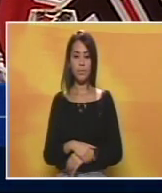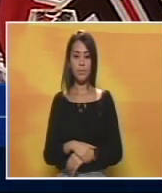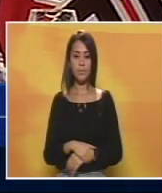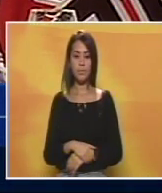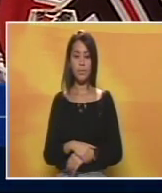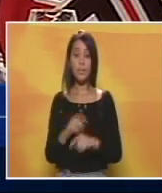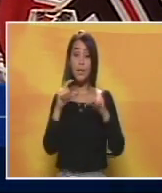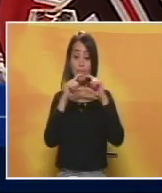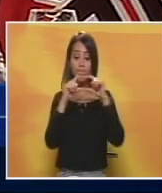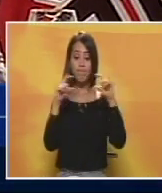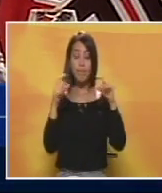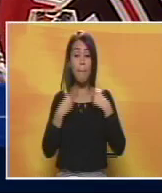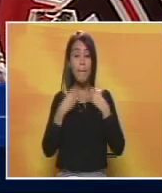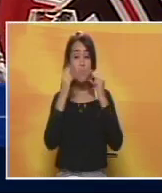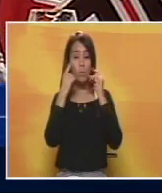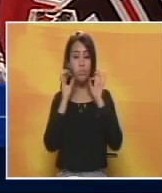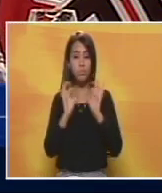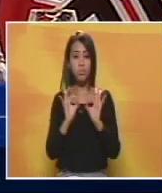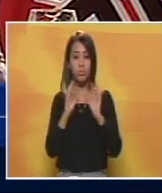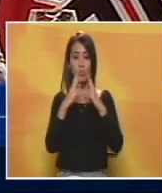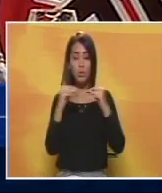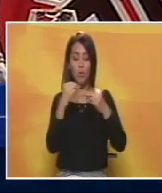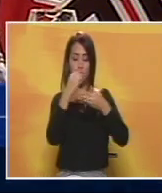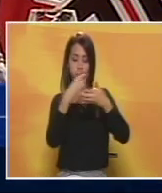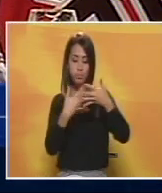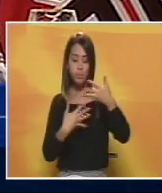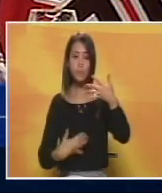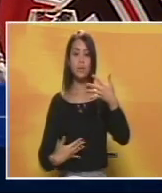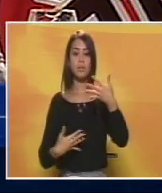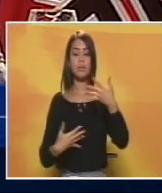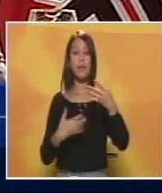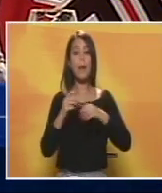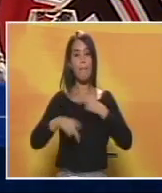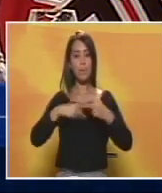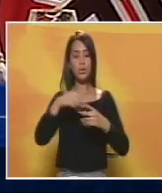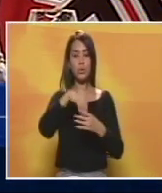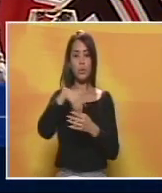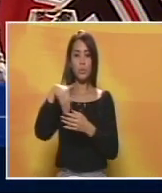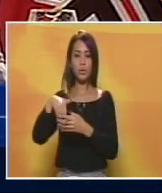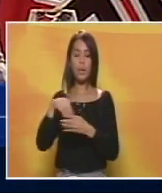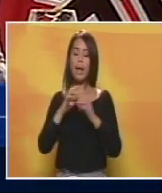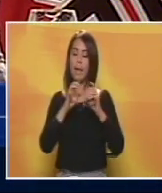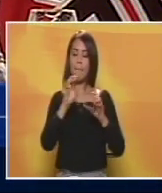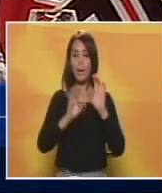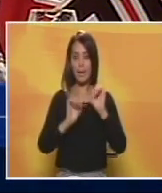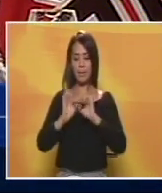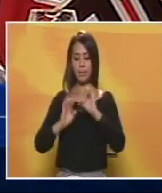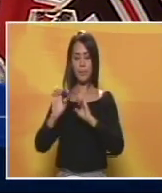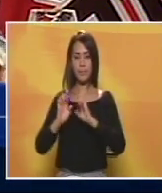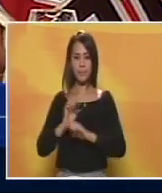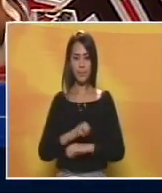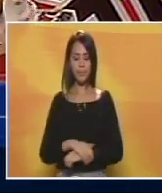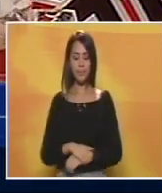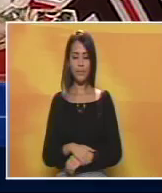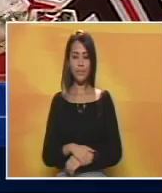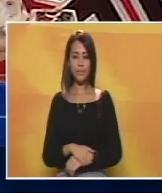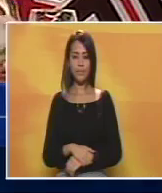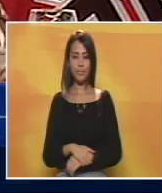en vivo y en directo todos y cada uno de los procesos de las auditorías. Es decir,